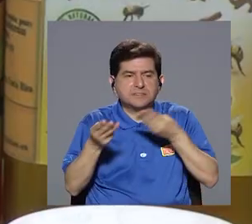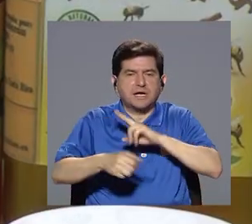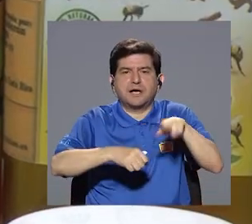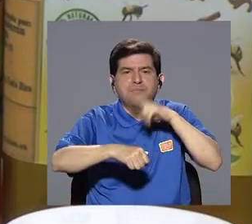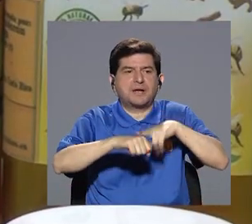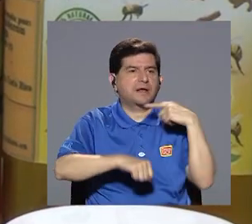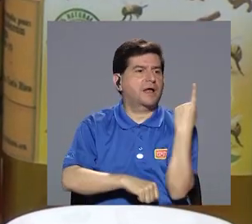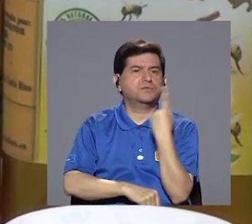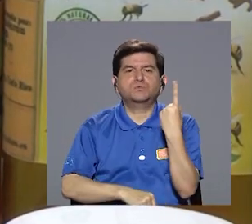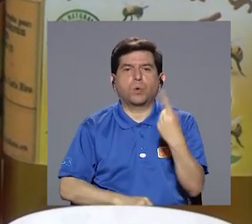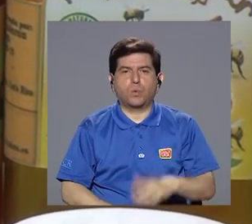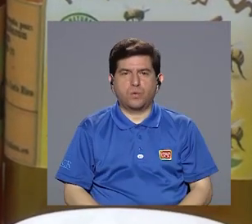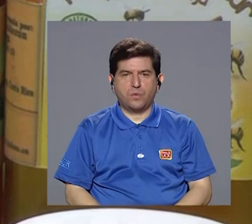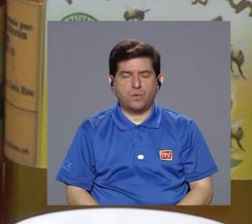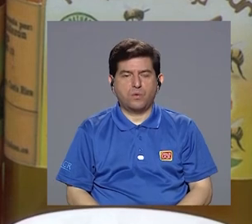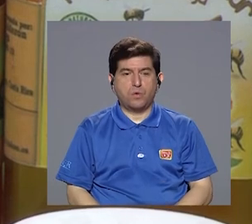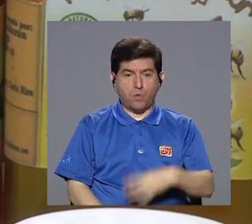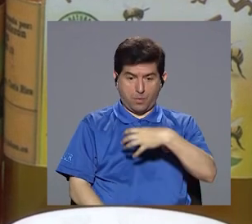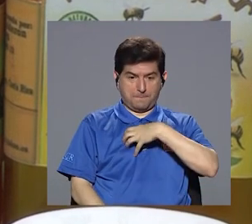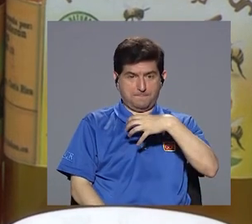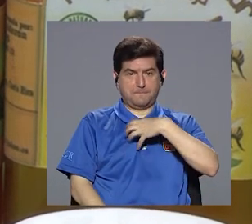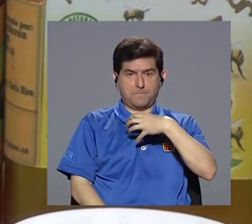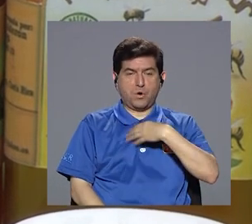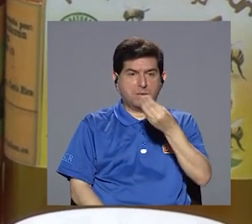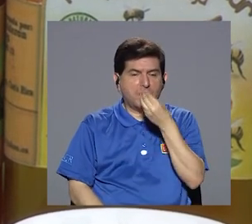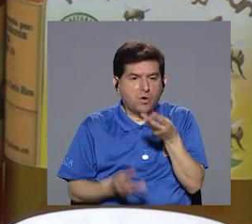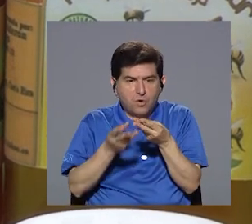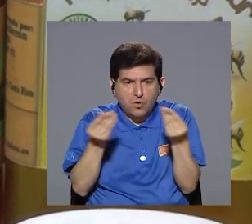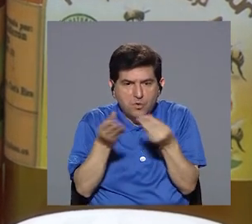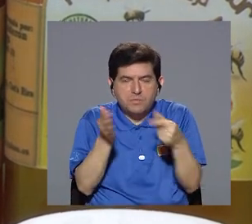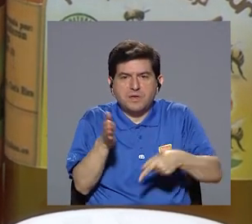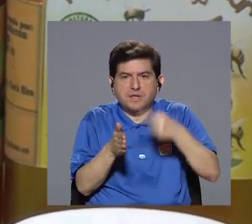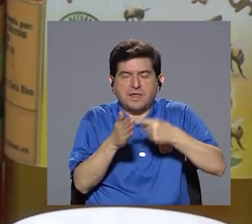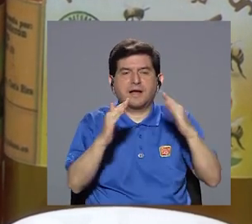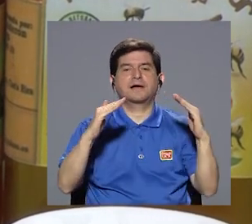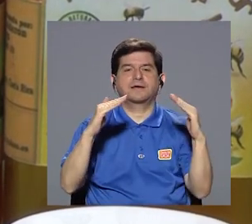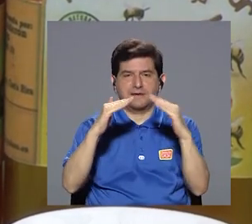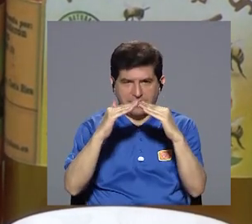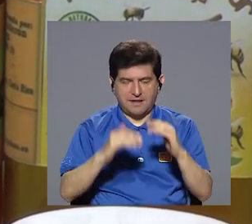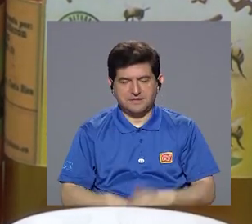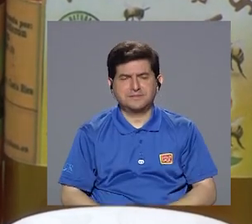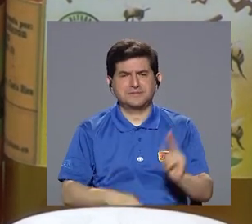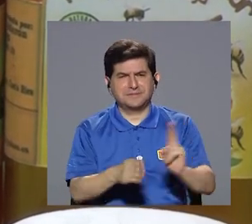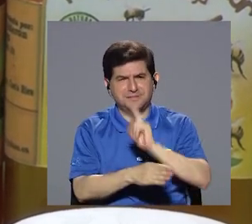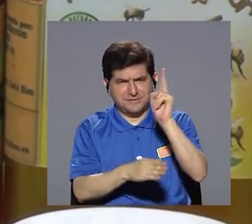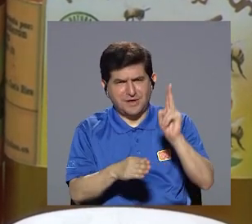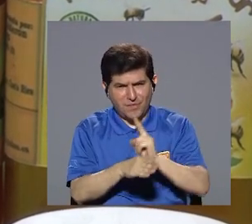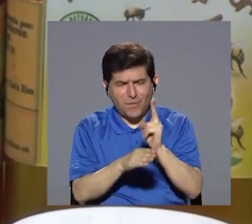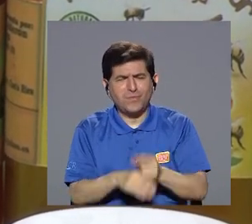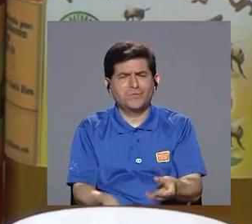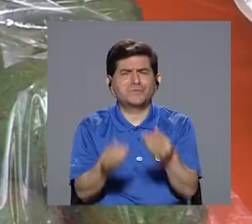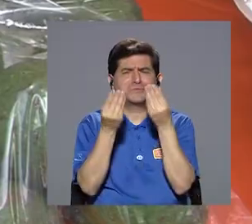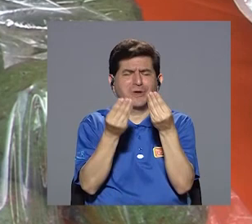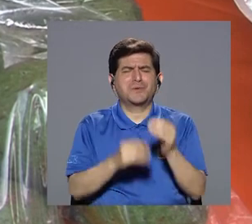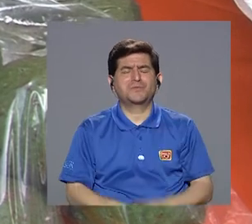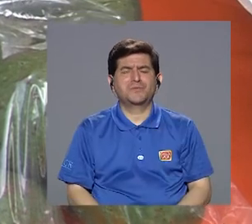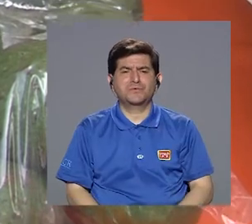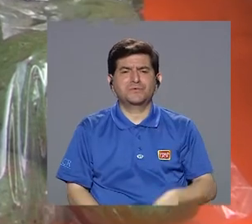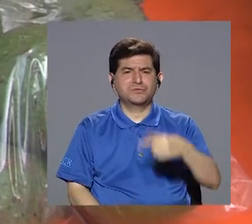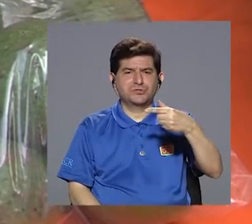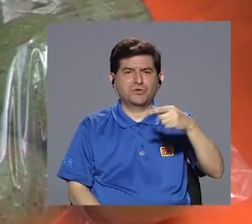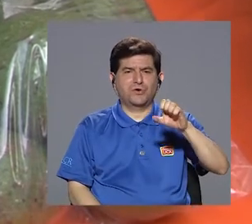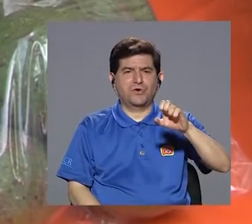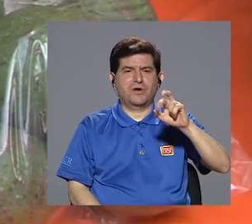orgánicos, producen sus propios alimentos muchas veces en casa, utilizan mucho lo que son los